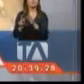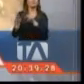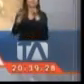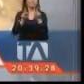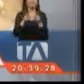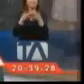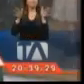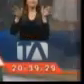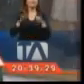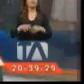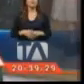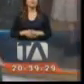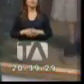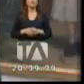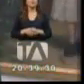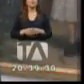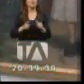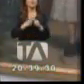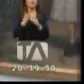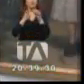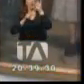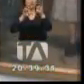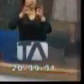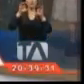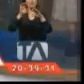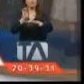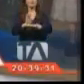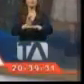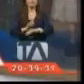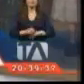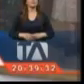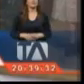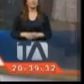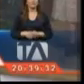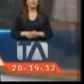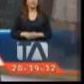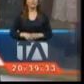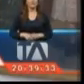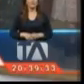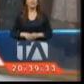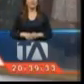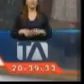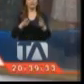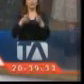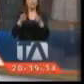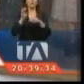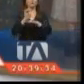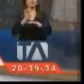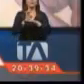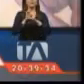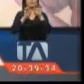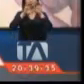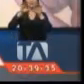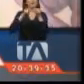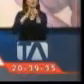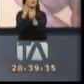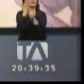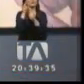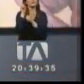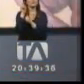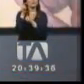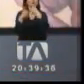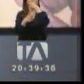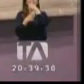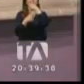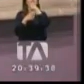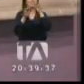para reabrirlo. Este es el principal museo del Ecuador, es el que le presidirá la Red Ecuatoriana de Museos. Ivette Celi,